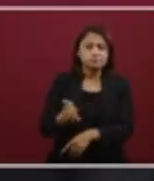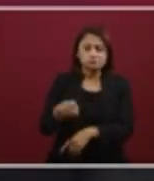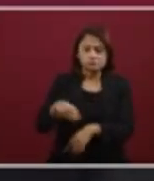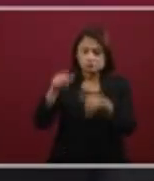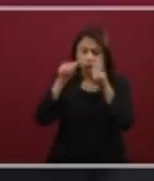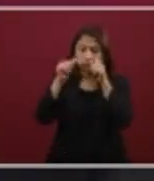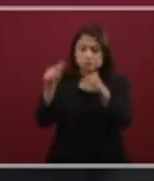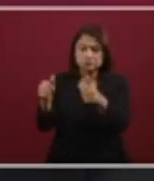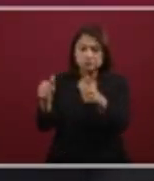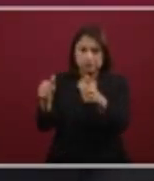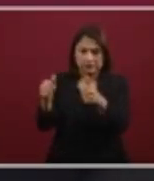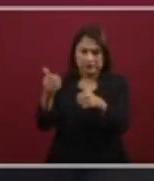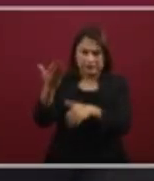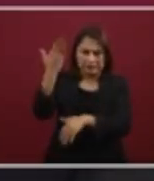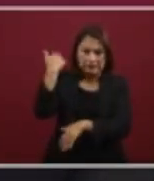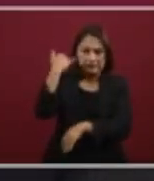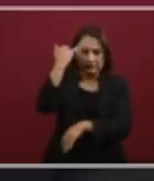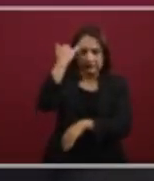no